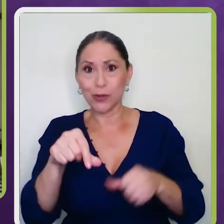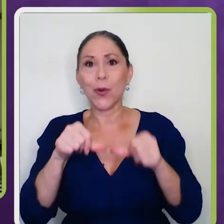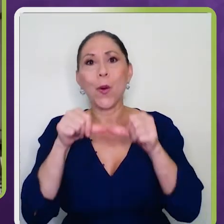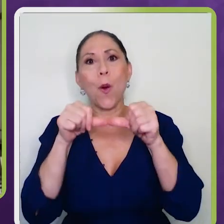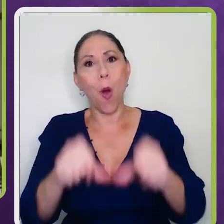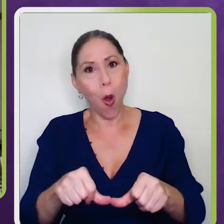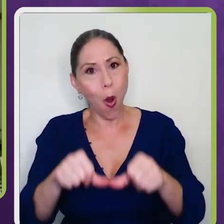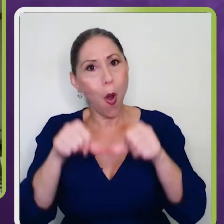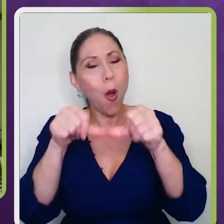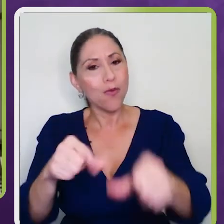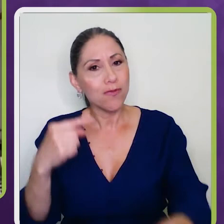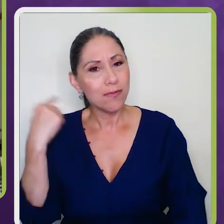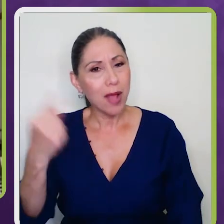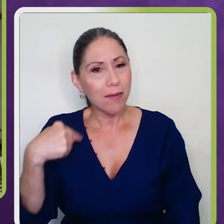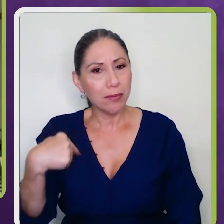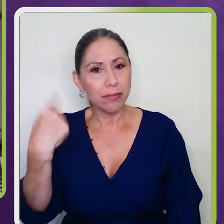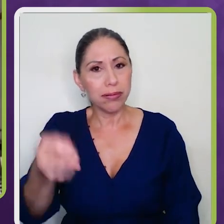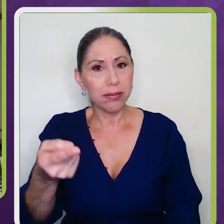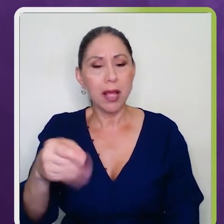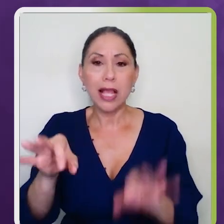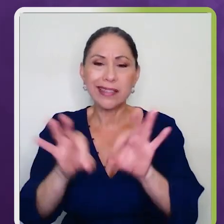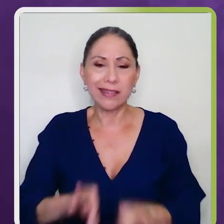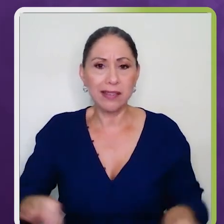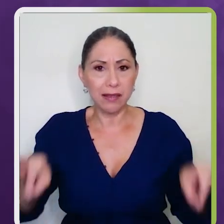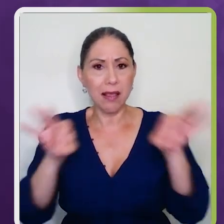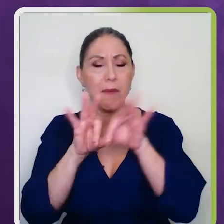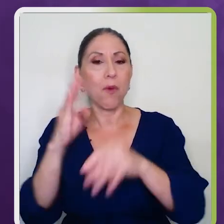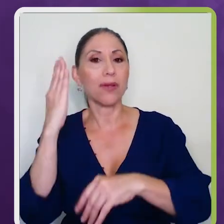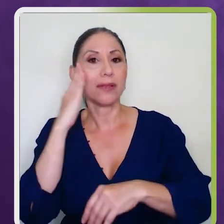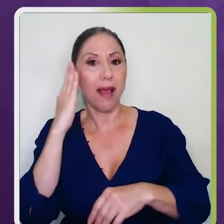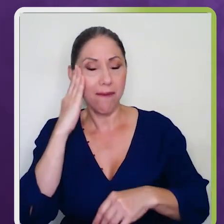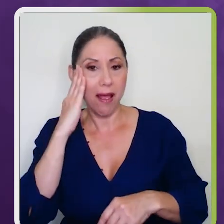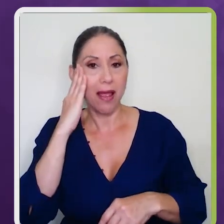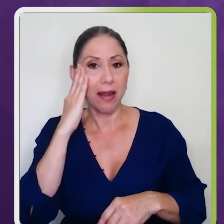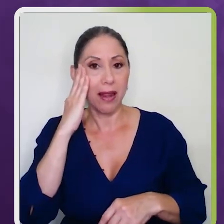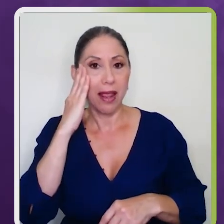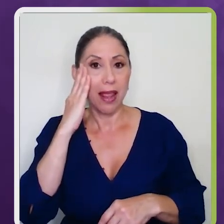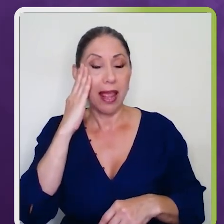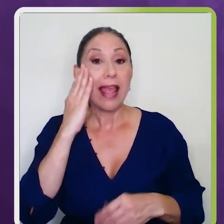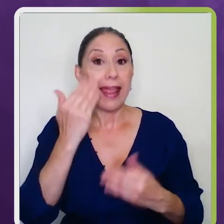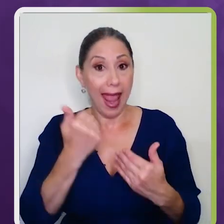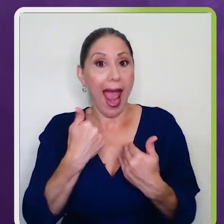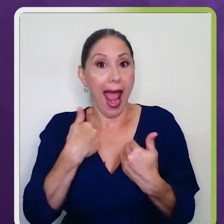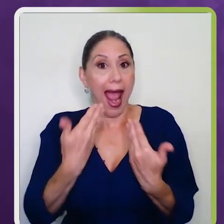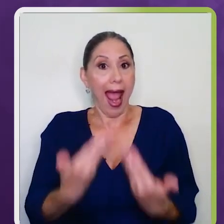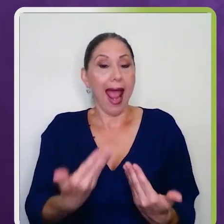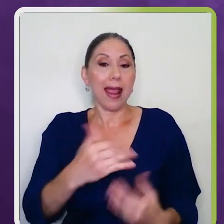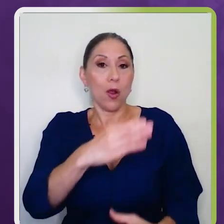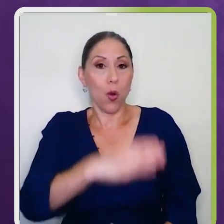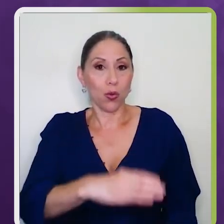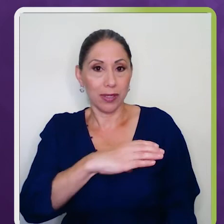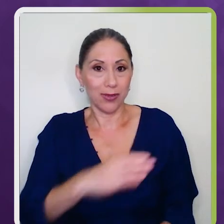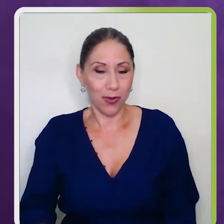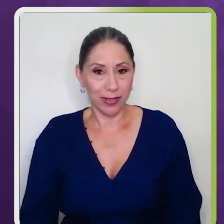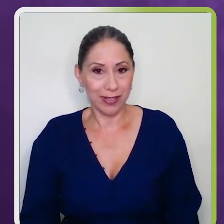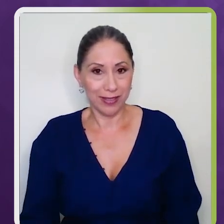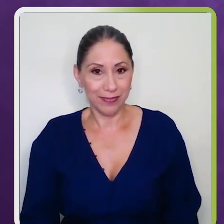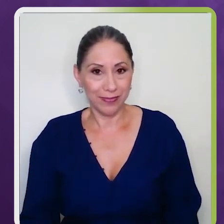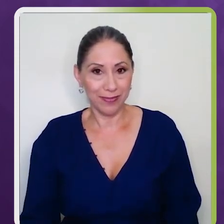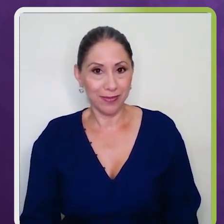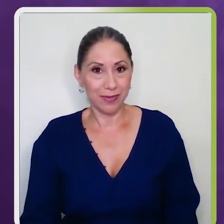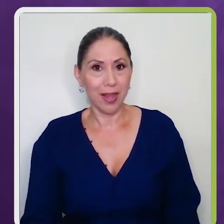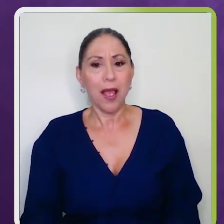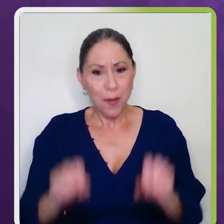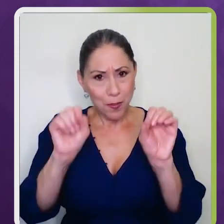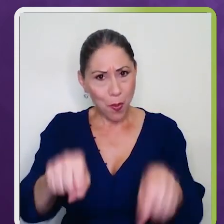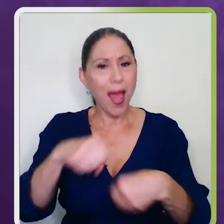¿verdad? Y es importante saber que las condiciones están, ¿verdad? No hay